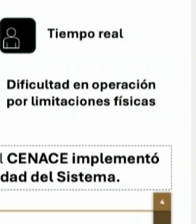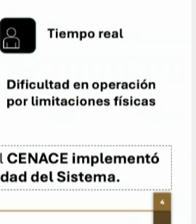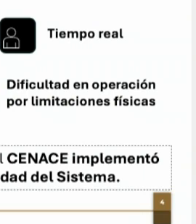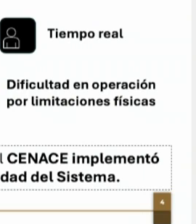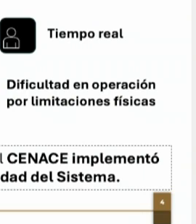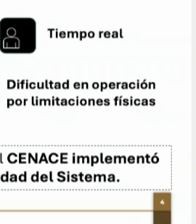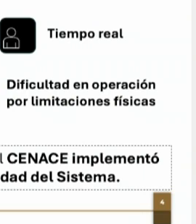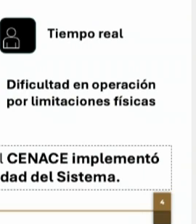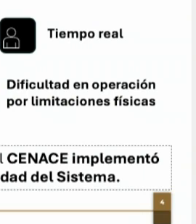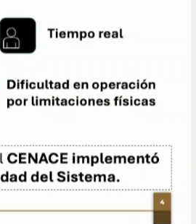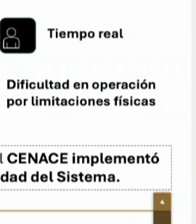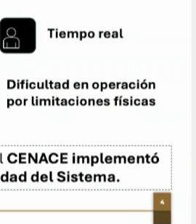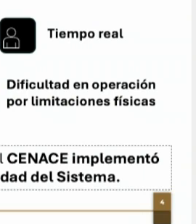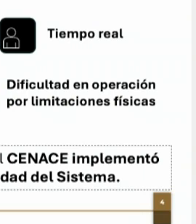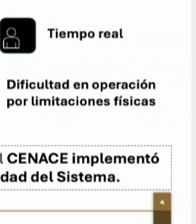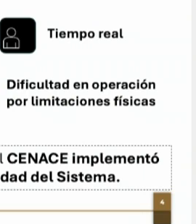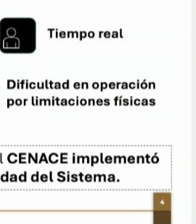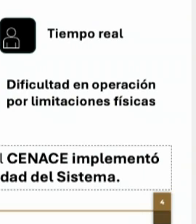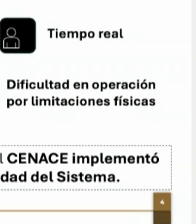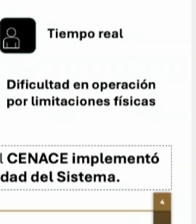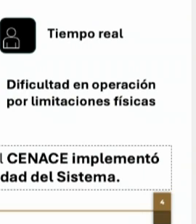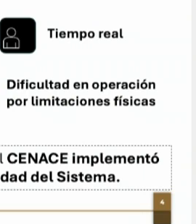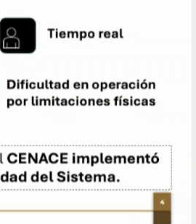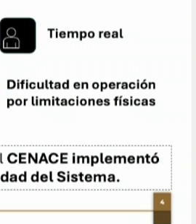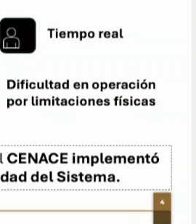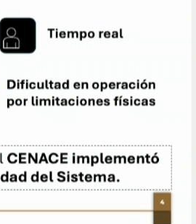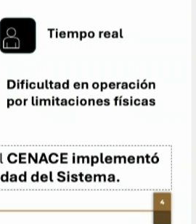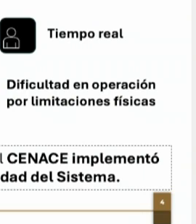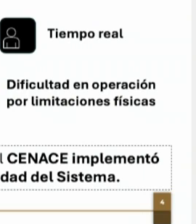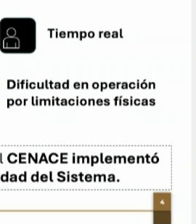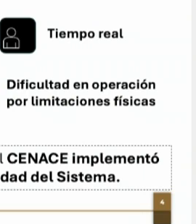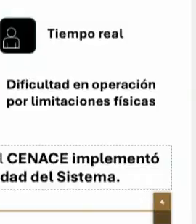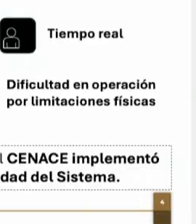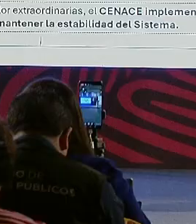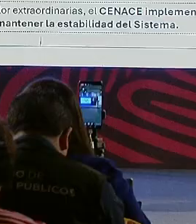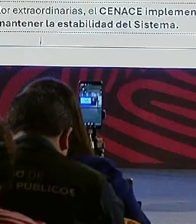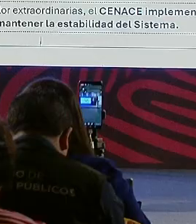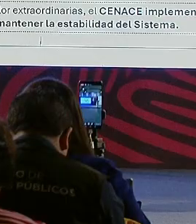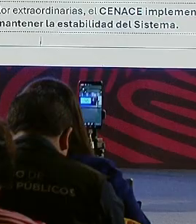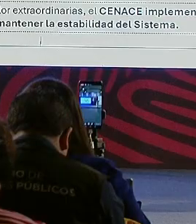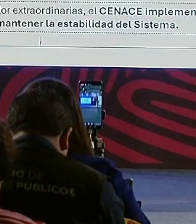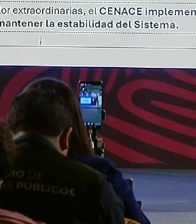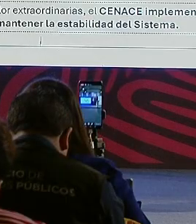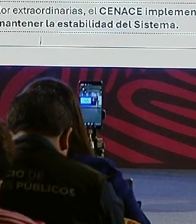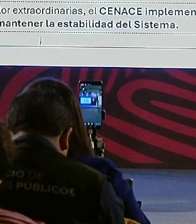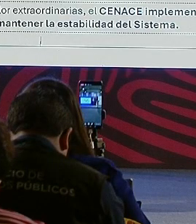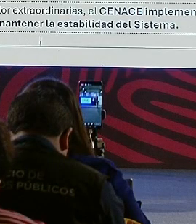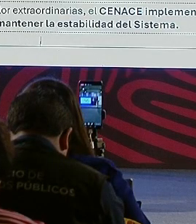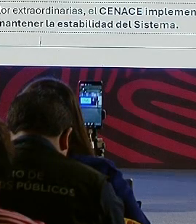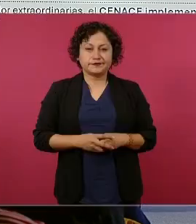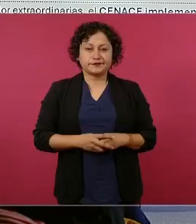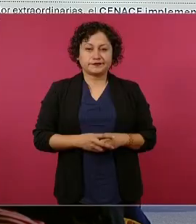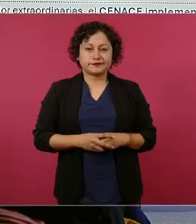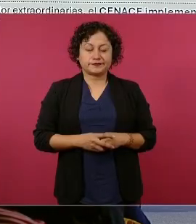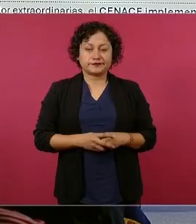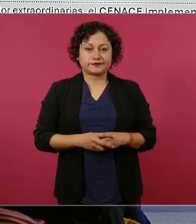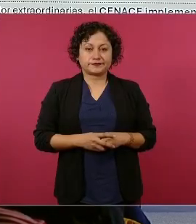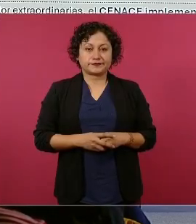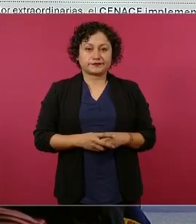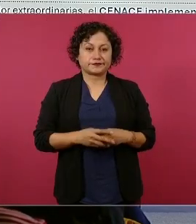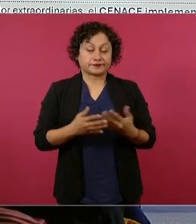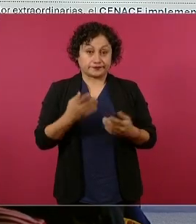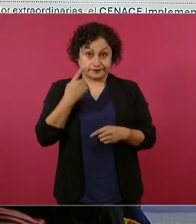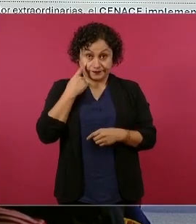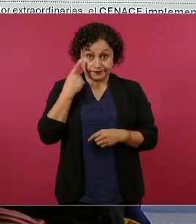cómo podemos operarlo cuando tenemos limitaciones físicas como las que tuvimos consecuencia de esta ola de calor. ¿Qué